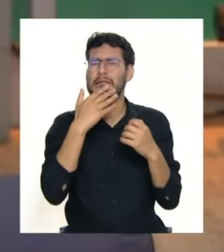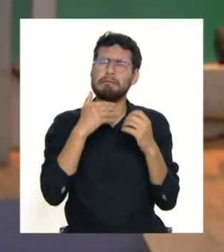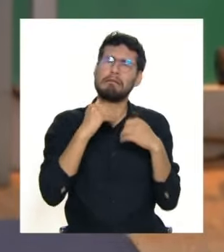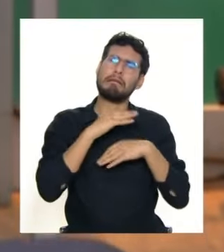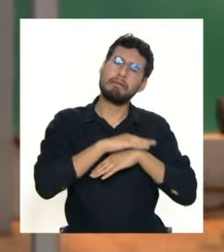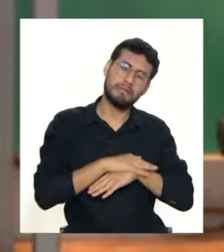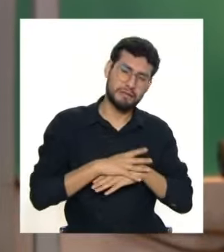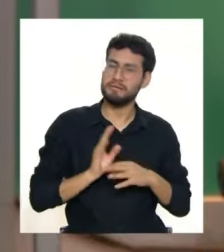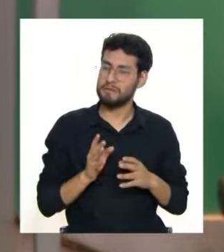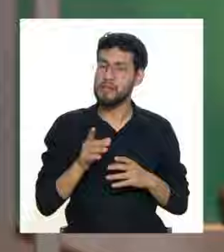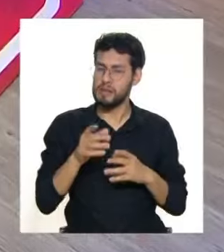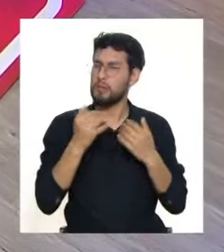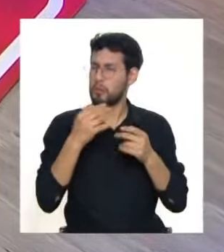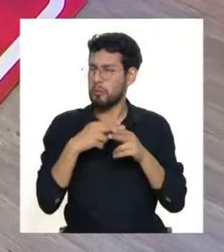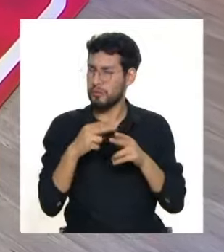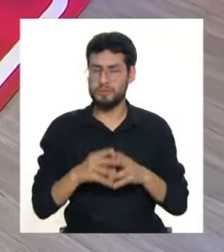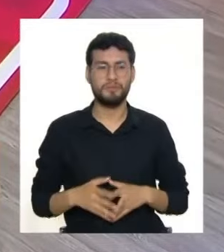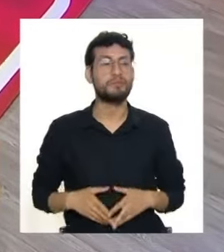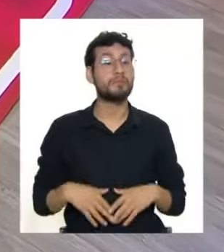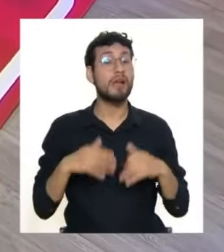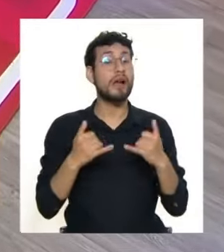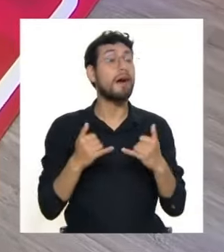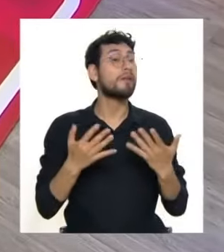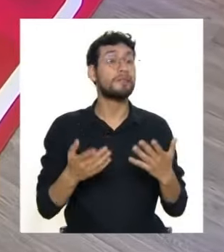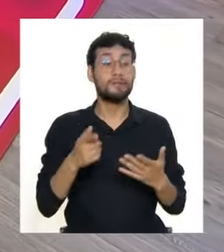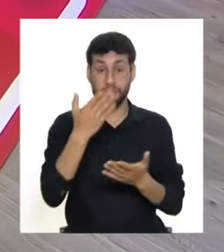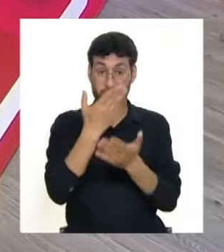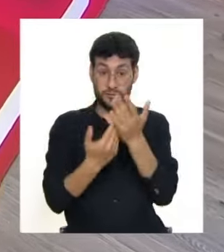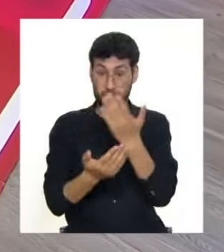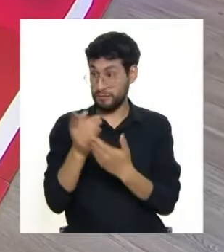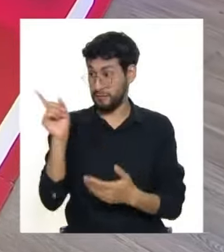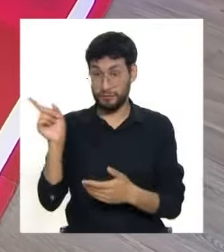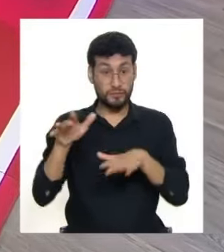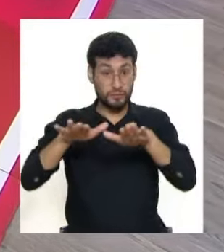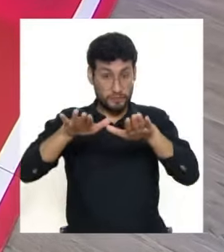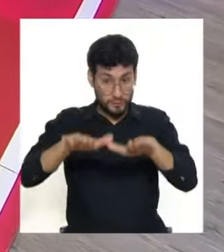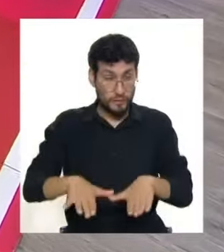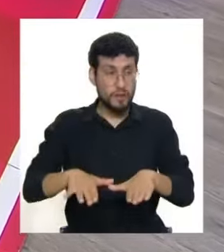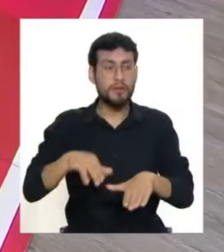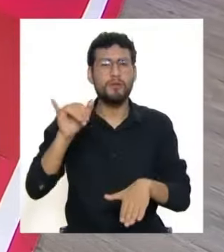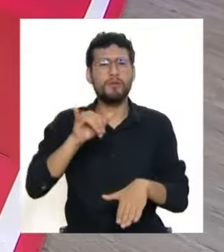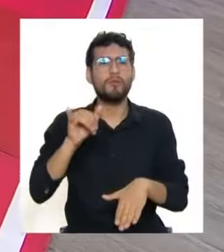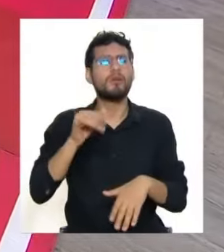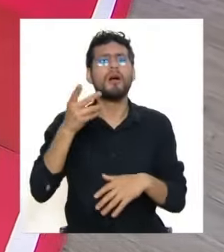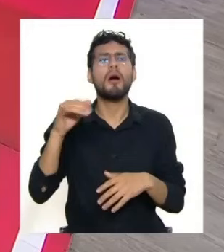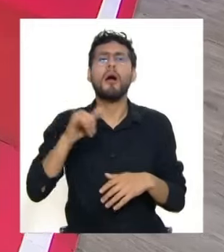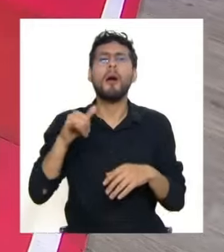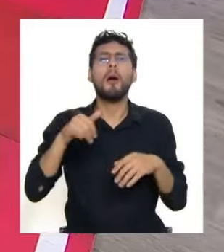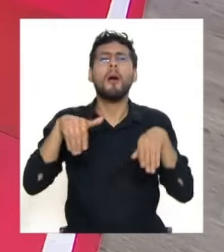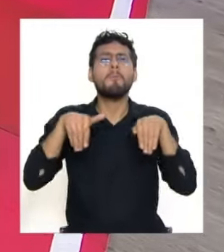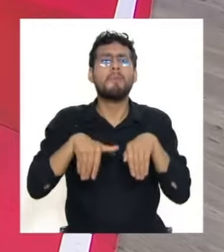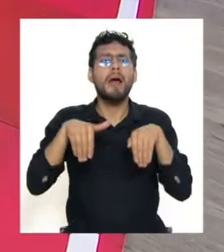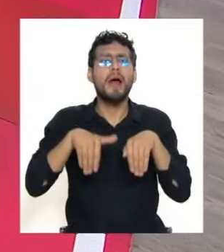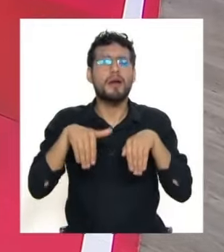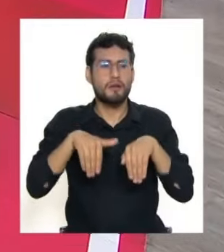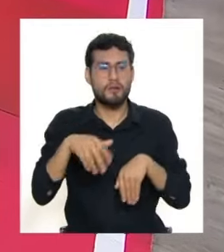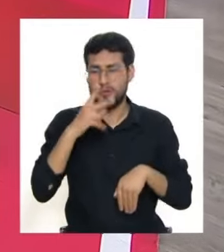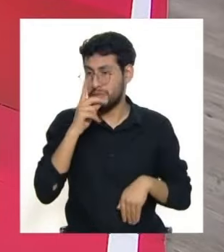descansar. Ahora vamos a llevar las manos al piso y vamos a ir al perro boca abajo.